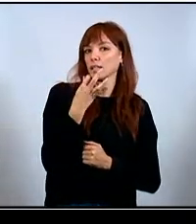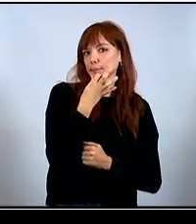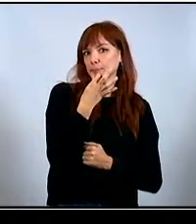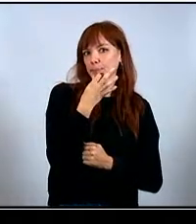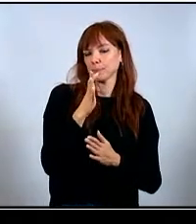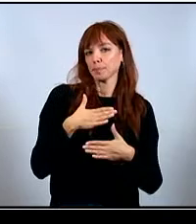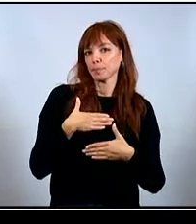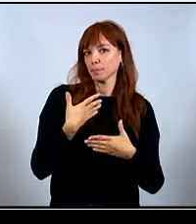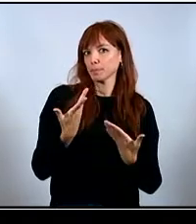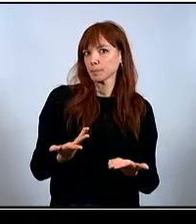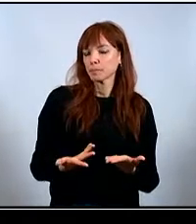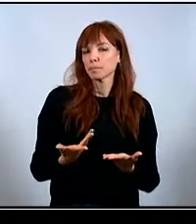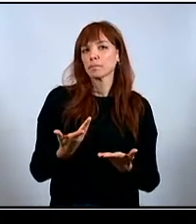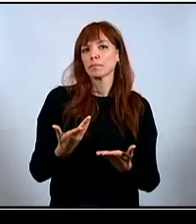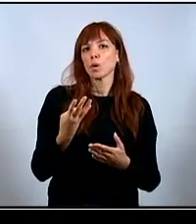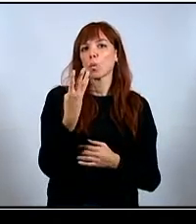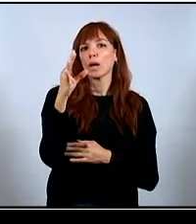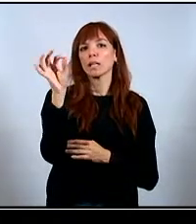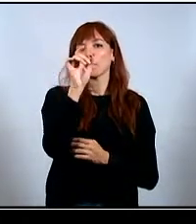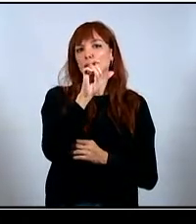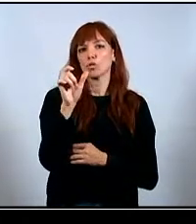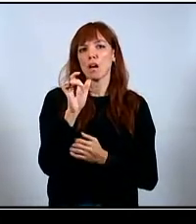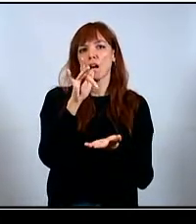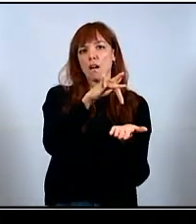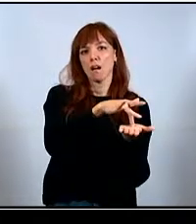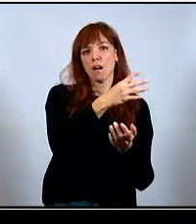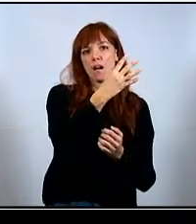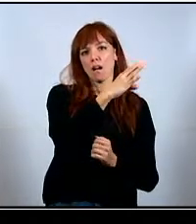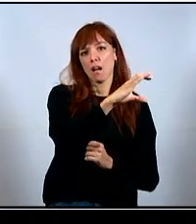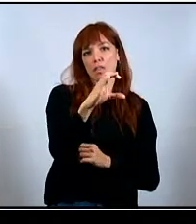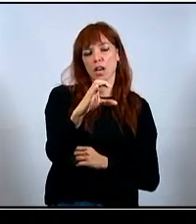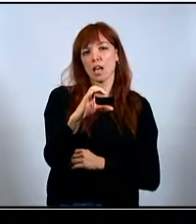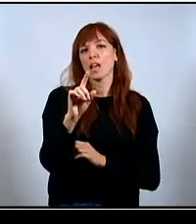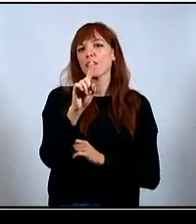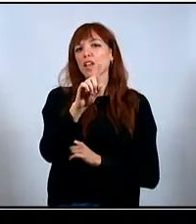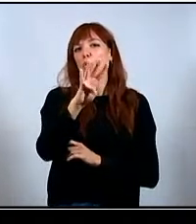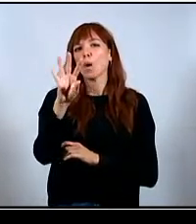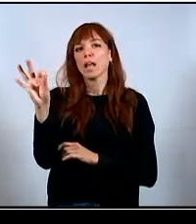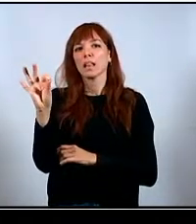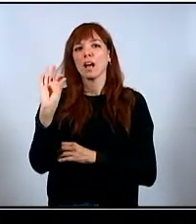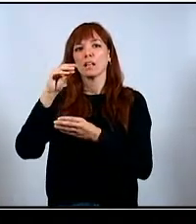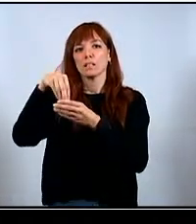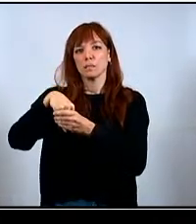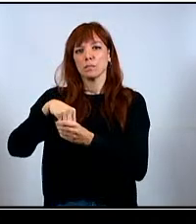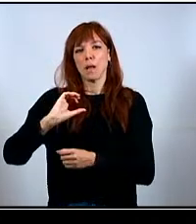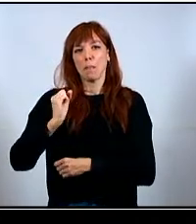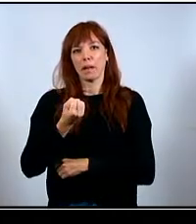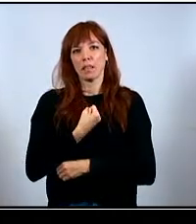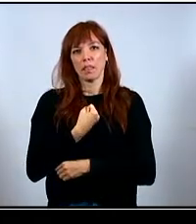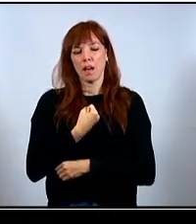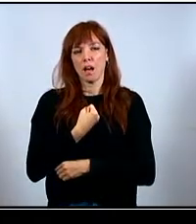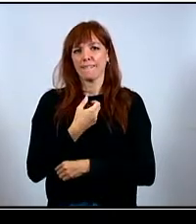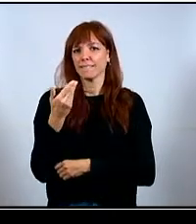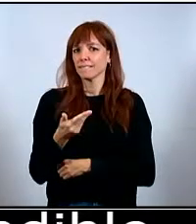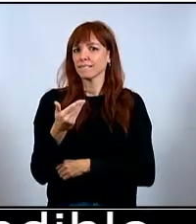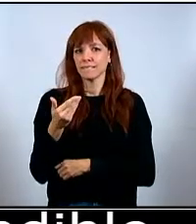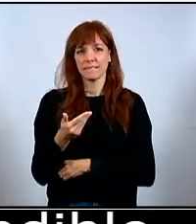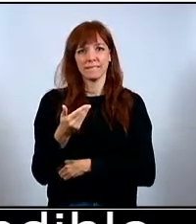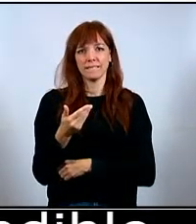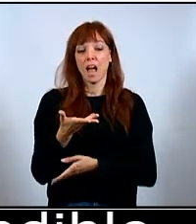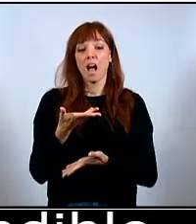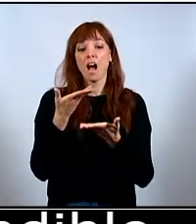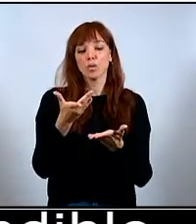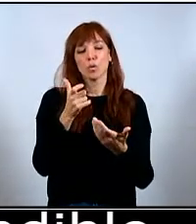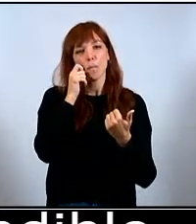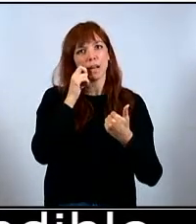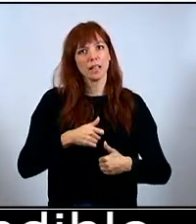tarde supimos que venían 40 a Cáceres y 140 a Malpartida de Cáceres. Es imprescindible que la ayuda humanitaria se